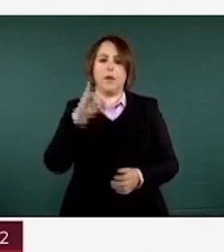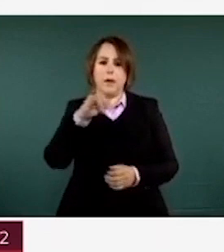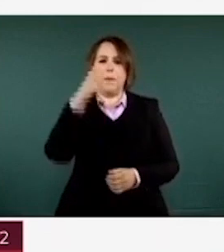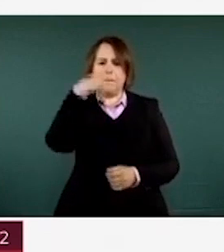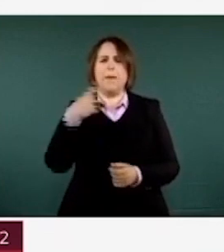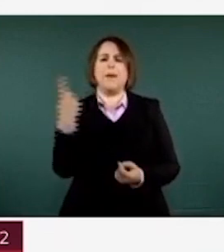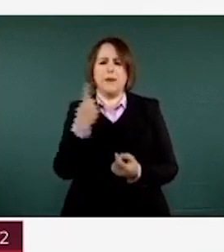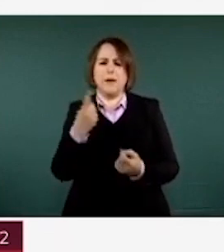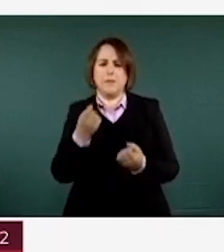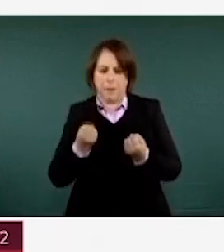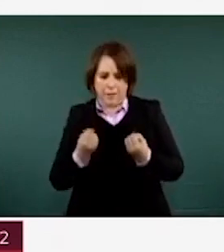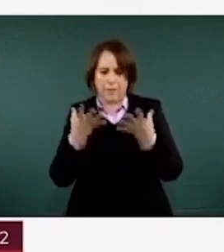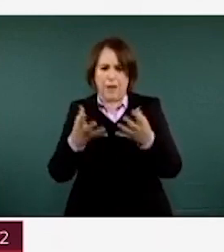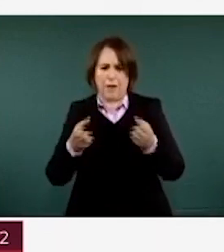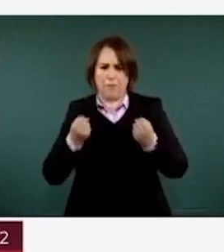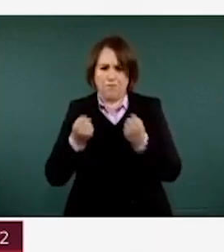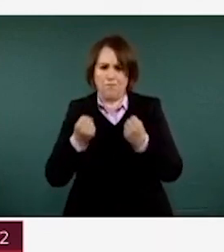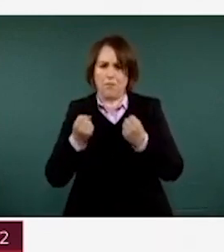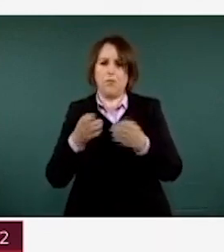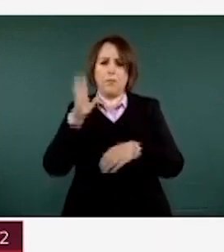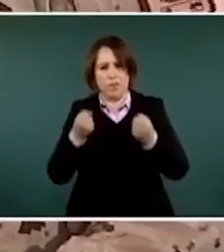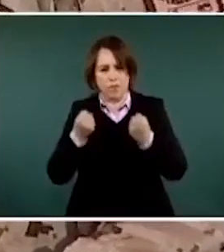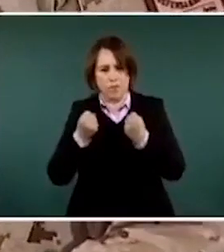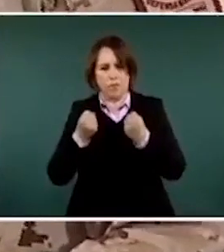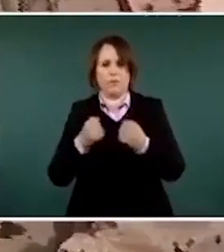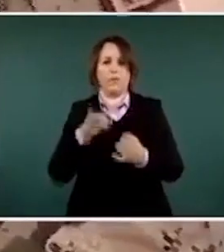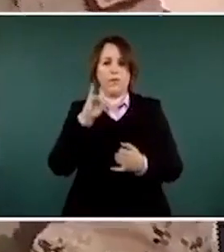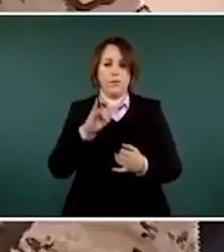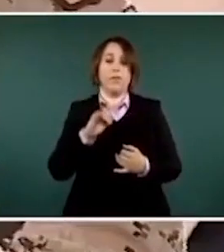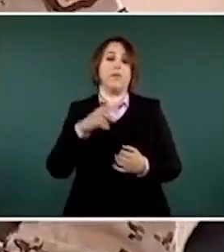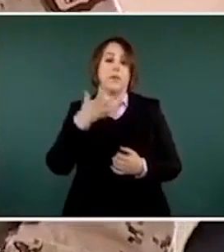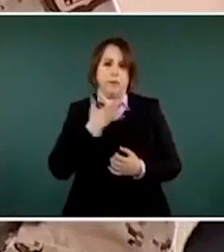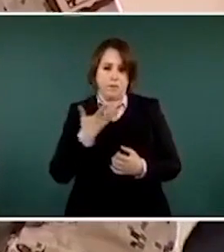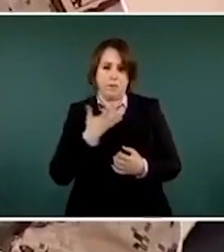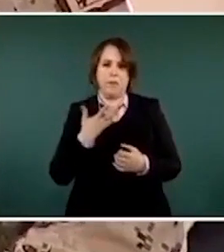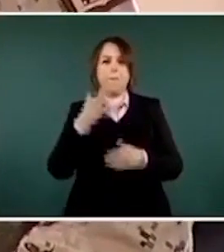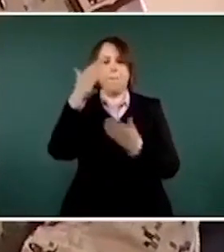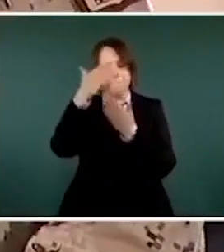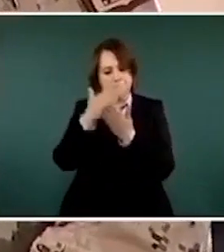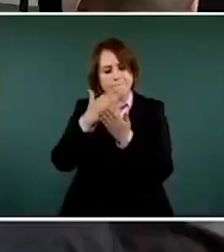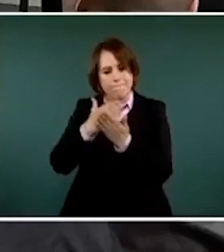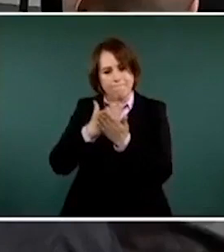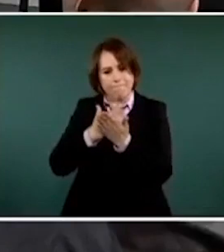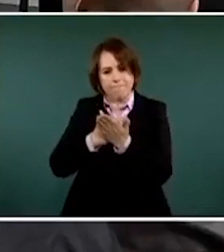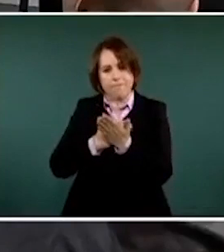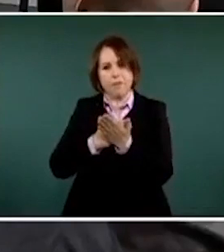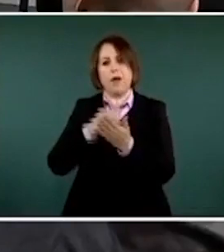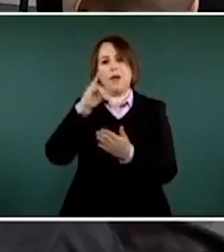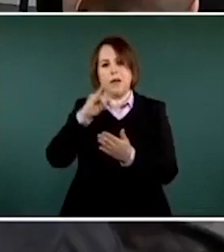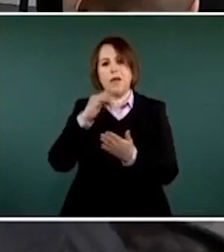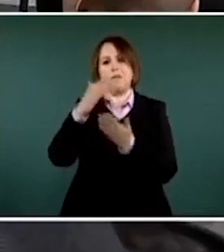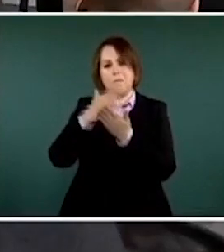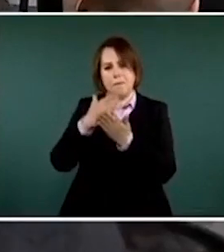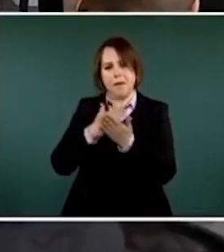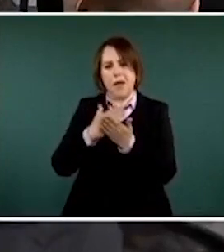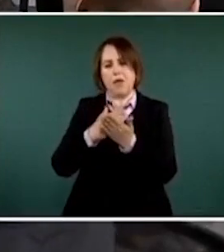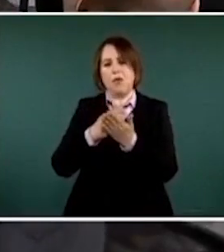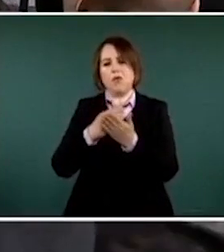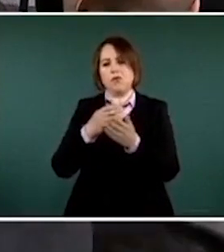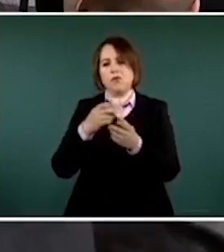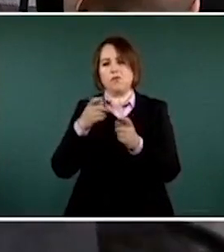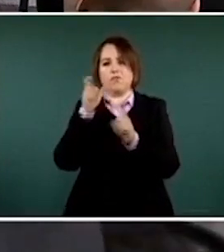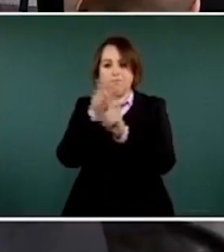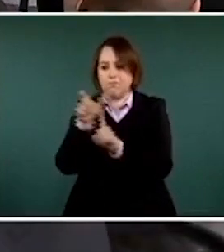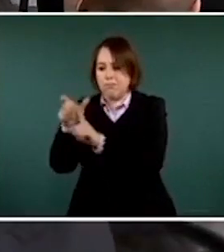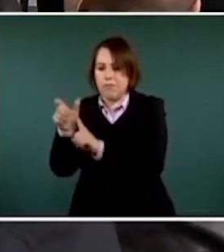de manera coordinada las 24 horas del día para focalizar la información delictiva, cada una con sus actividades operativas.